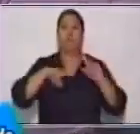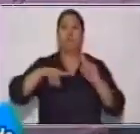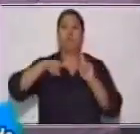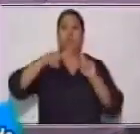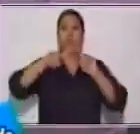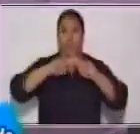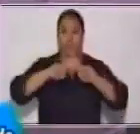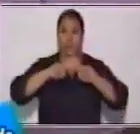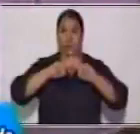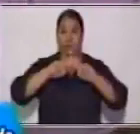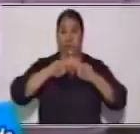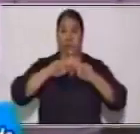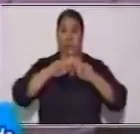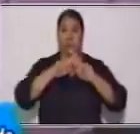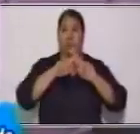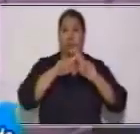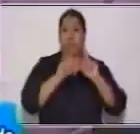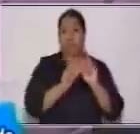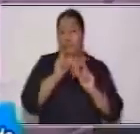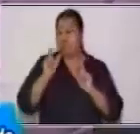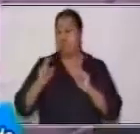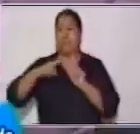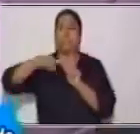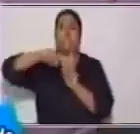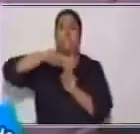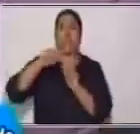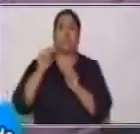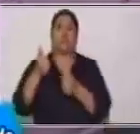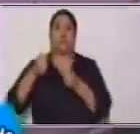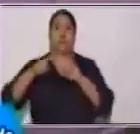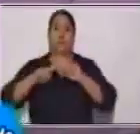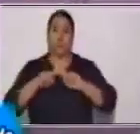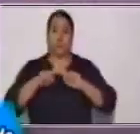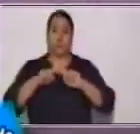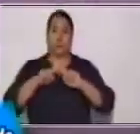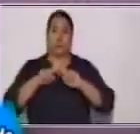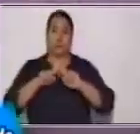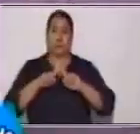6x, corremos, más 15x,